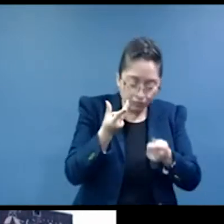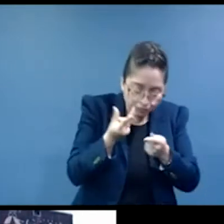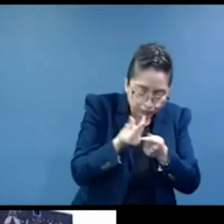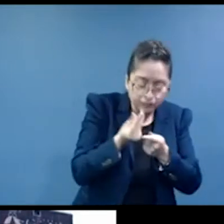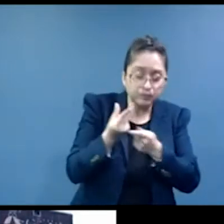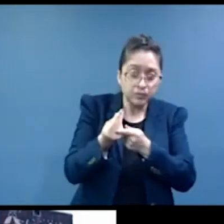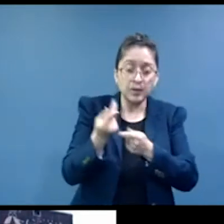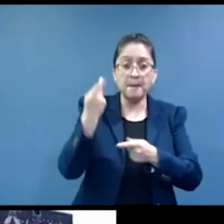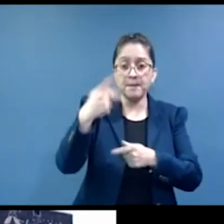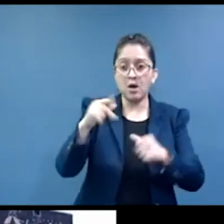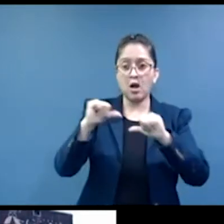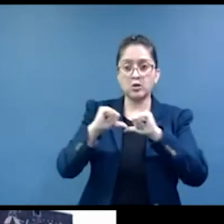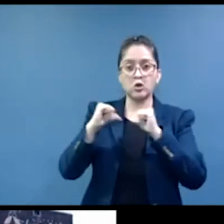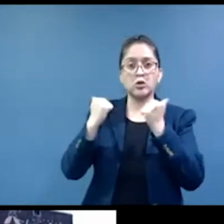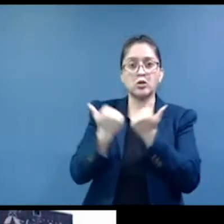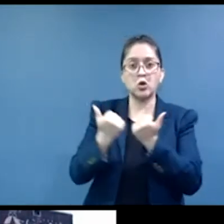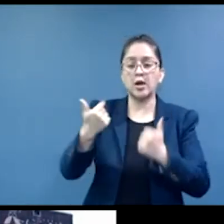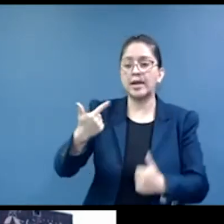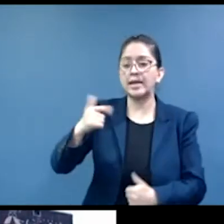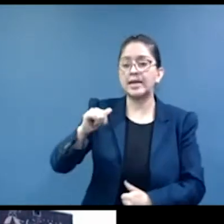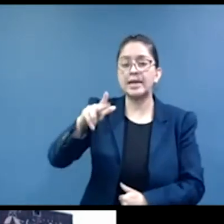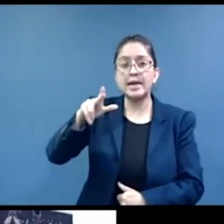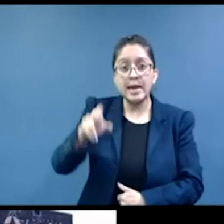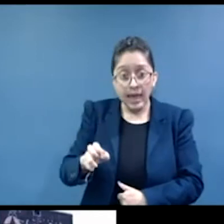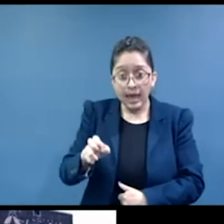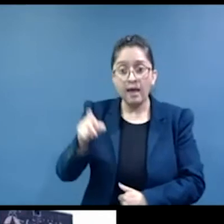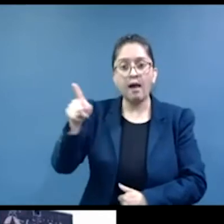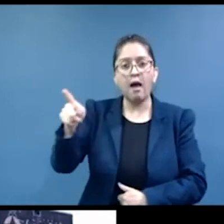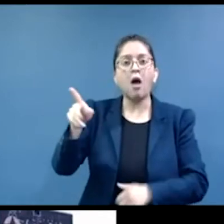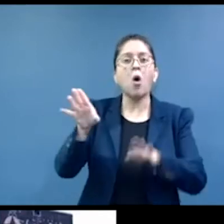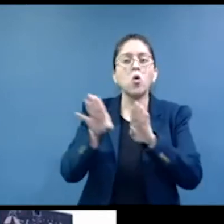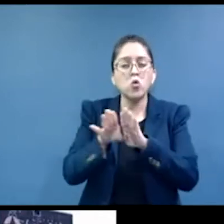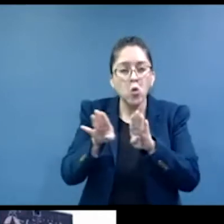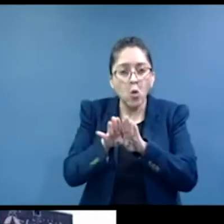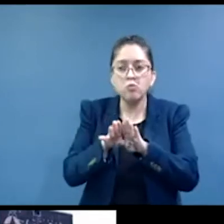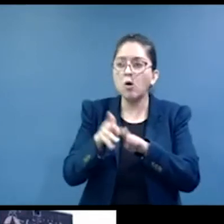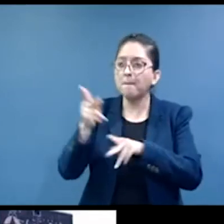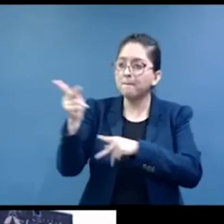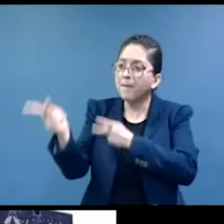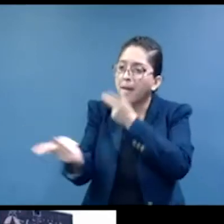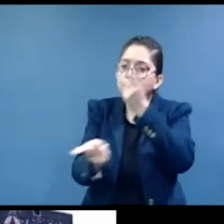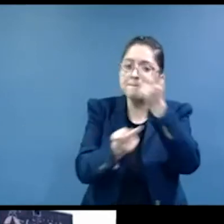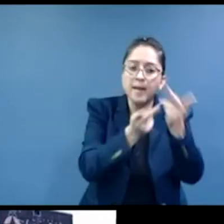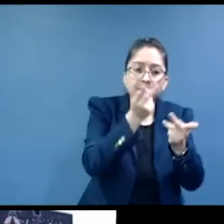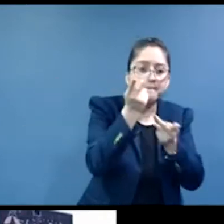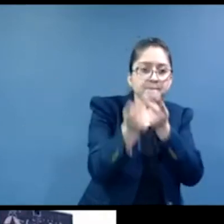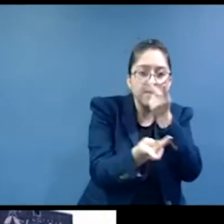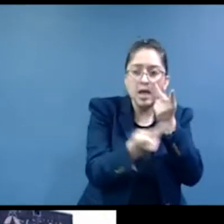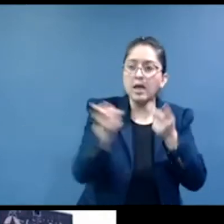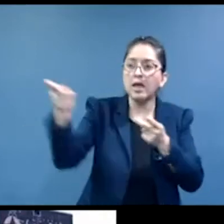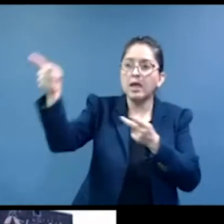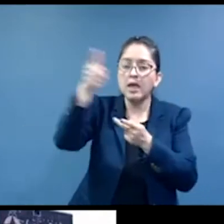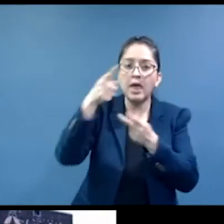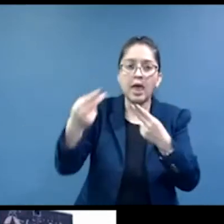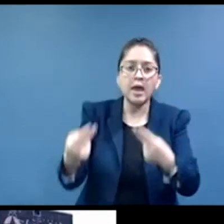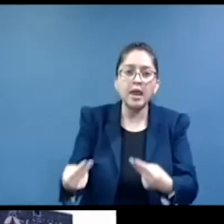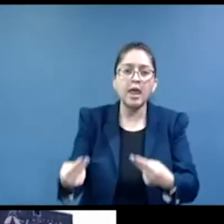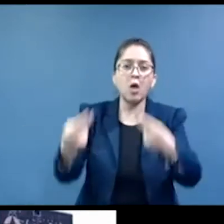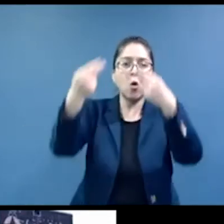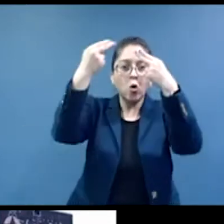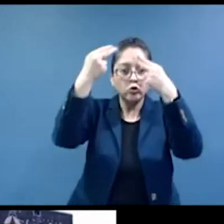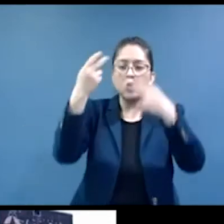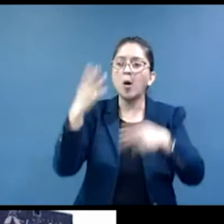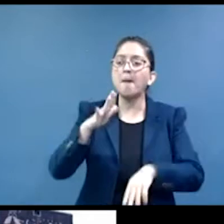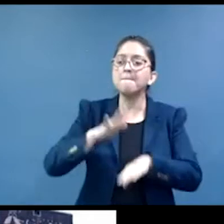través de sus tres acceso a información, ha podido recabar como la forma en que dan acceso a estos establecimientos a procedimientos